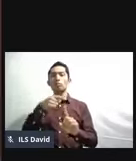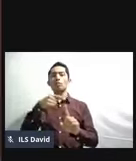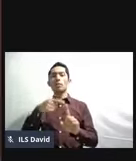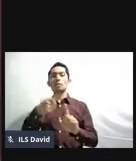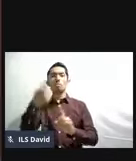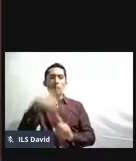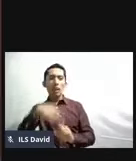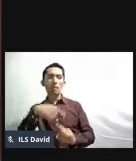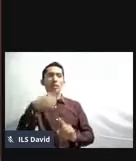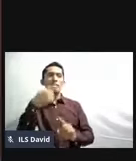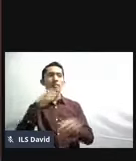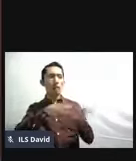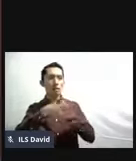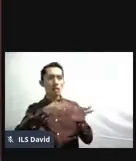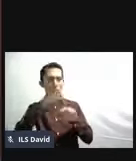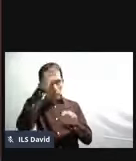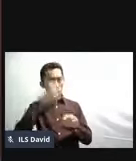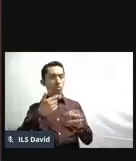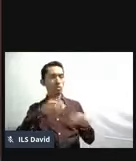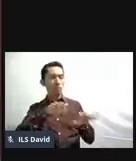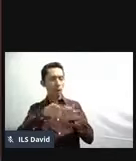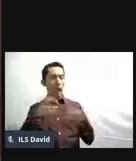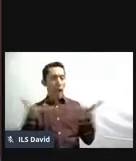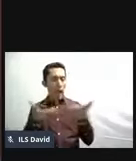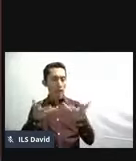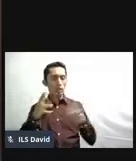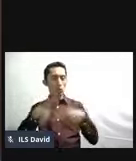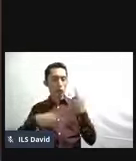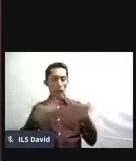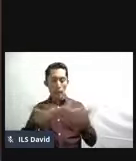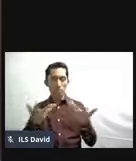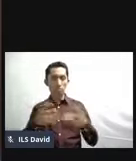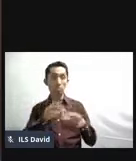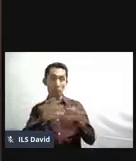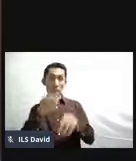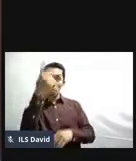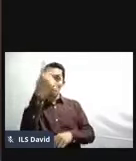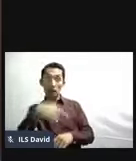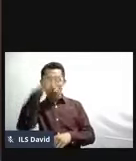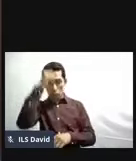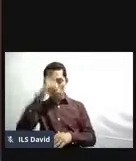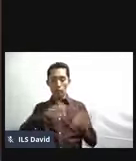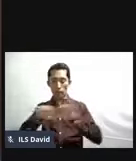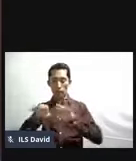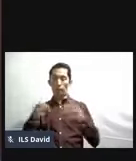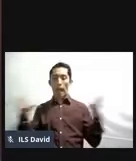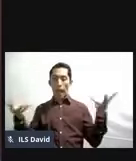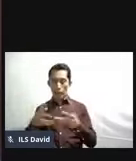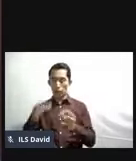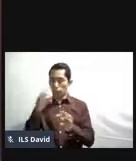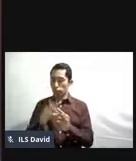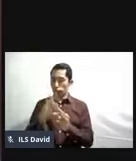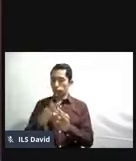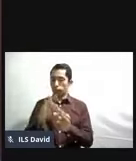está cumpliendo, finalmente, como con una obligación. Pero hay personas